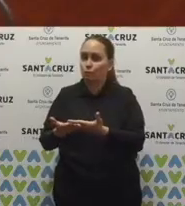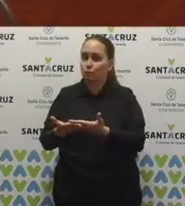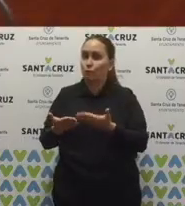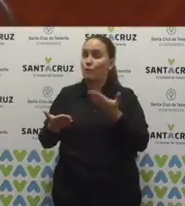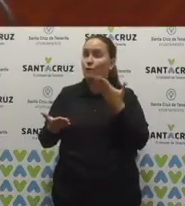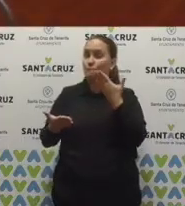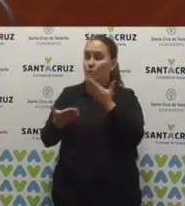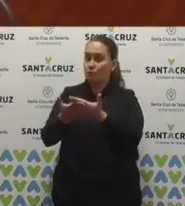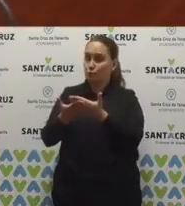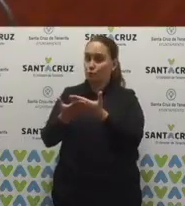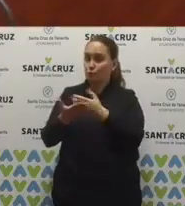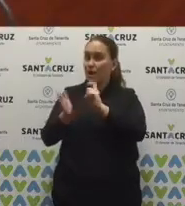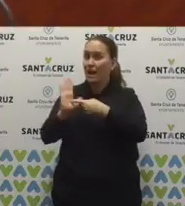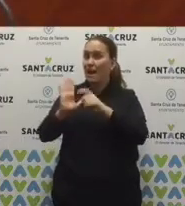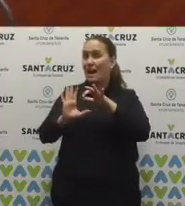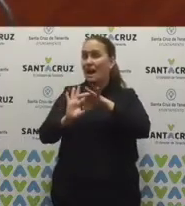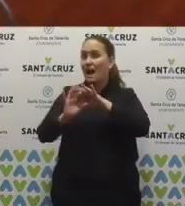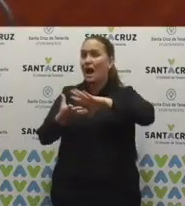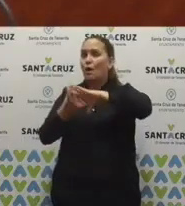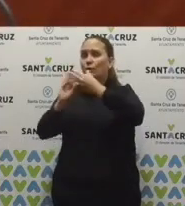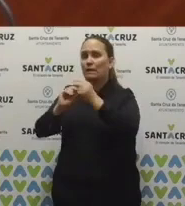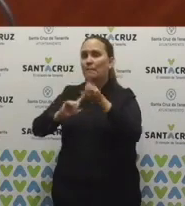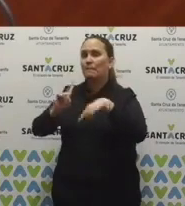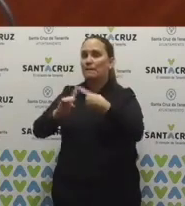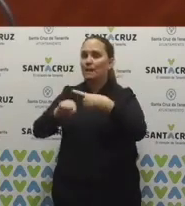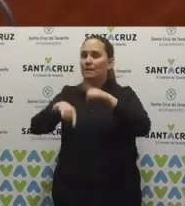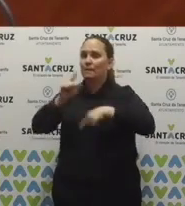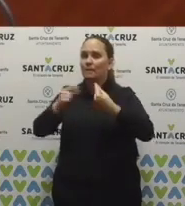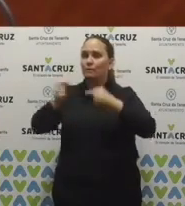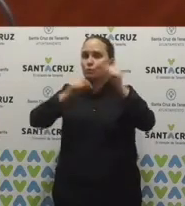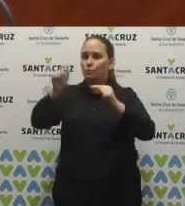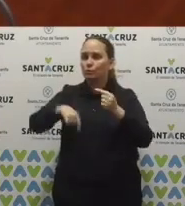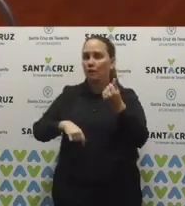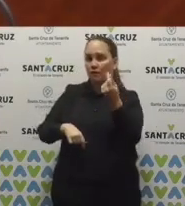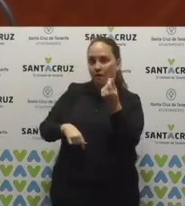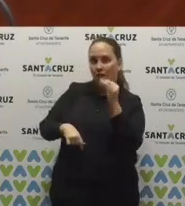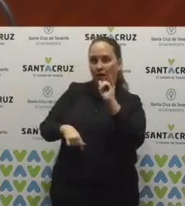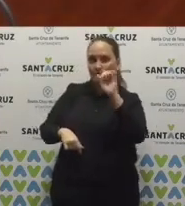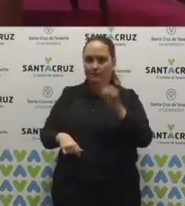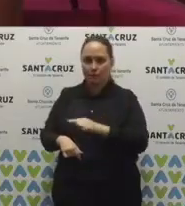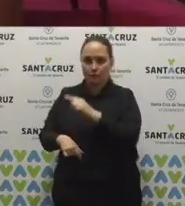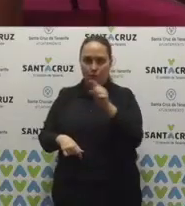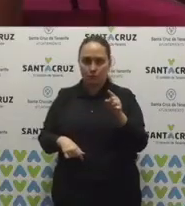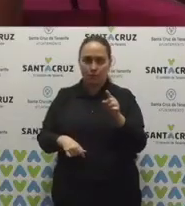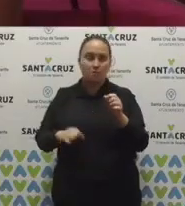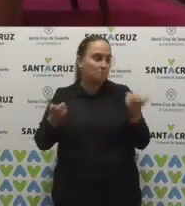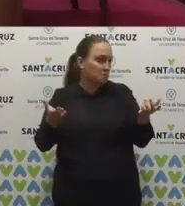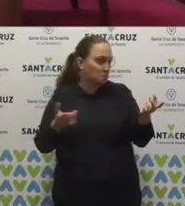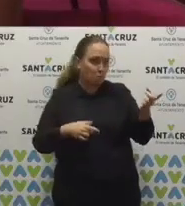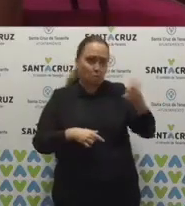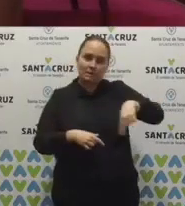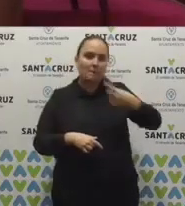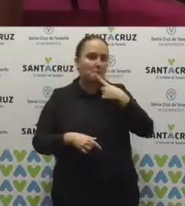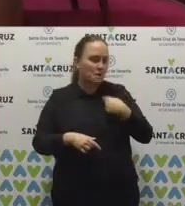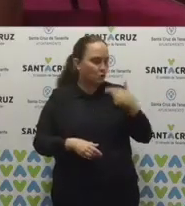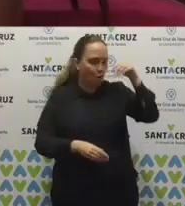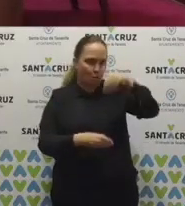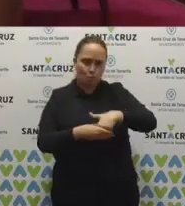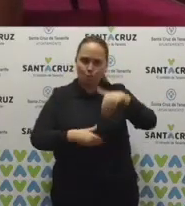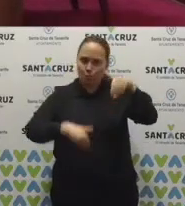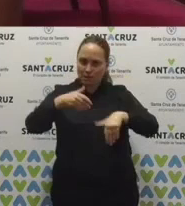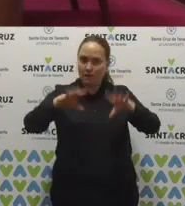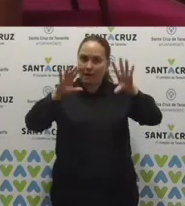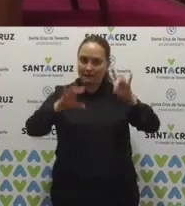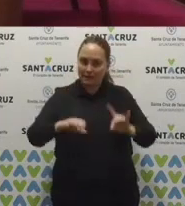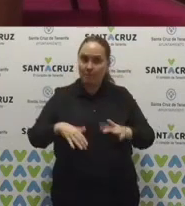ajustadas a la ley y con disponibilidad presupuestaria el viejo votamos lo que ustedes me digan que se vote en ese caso pero